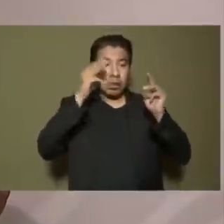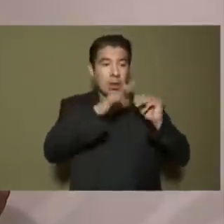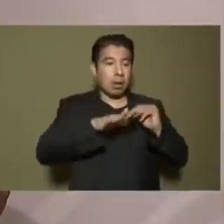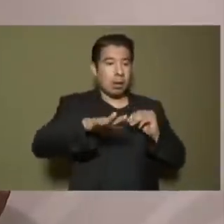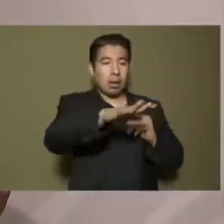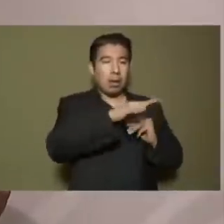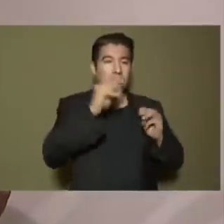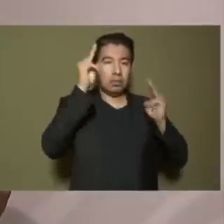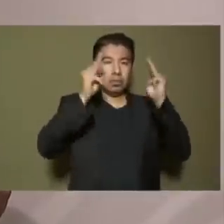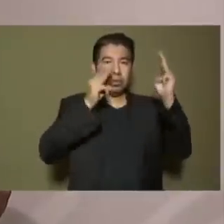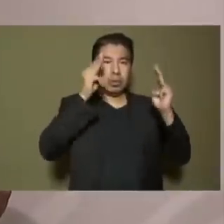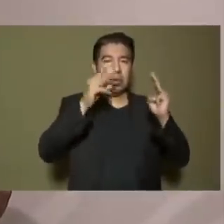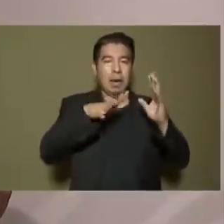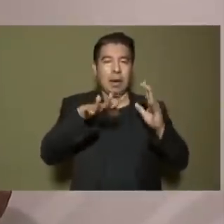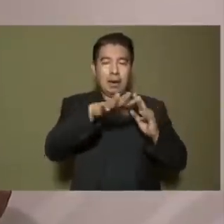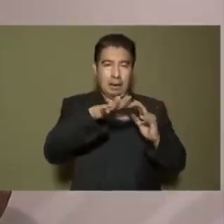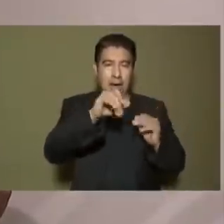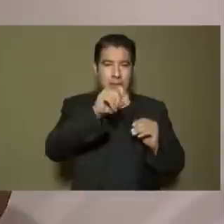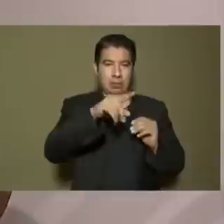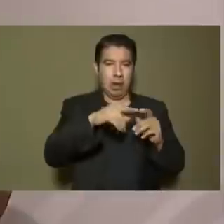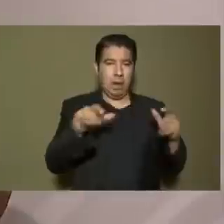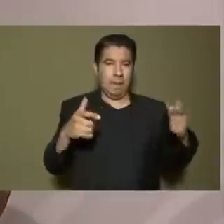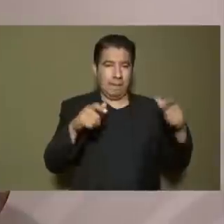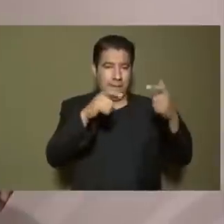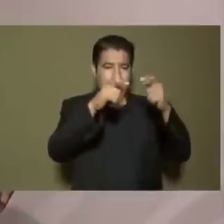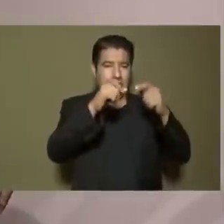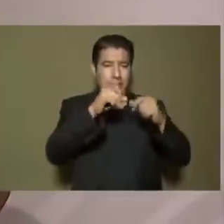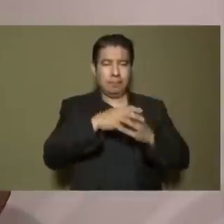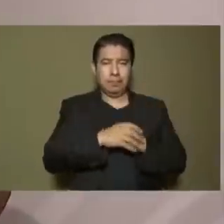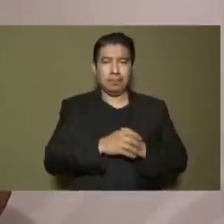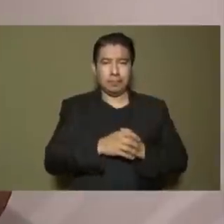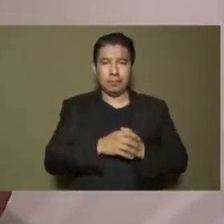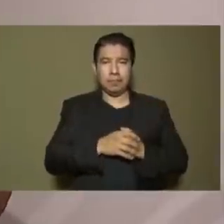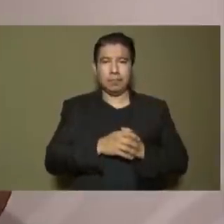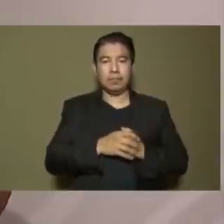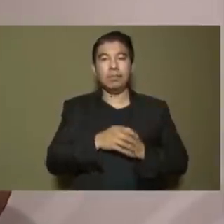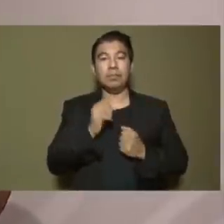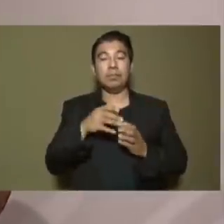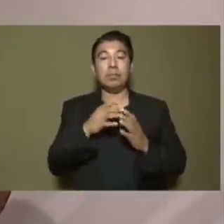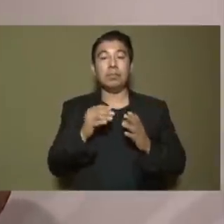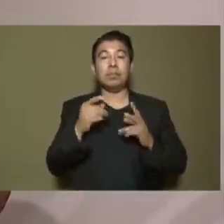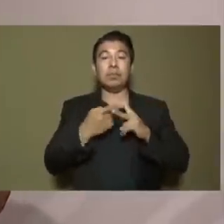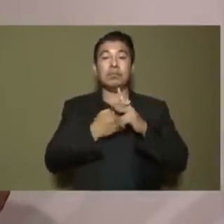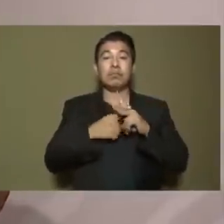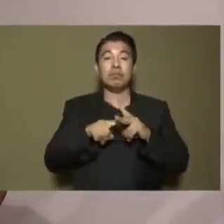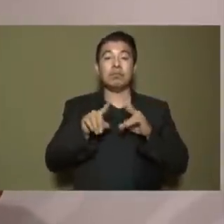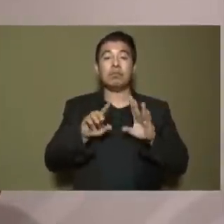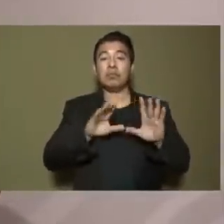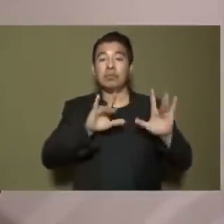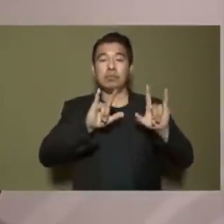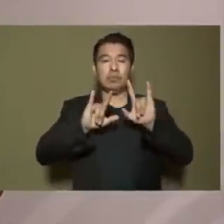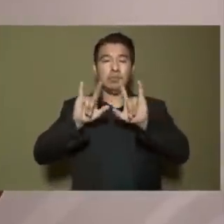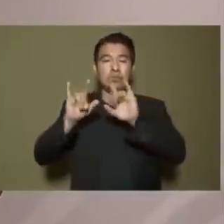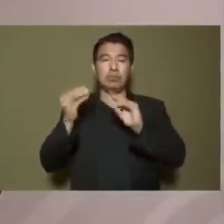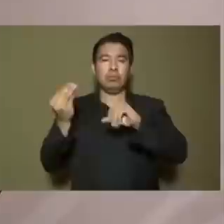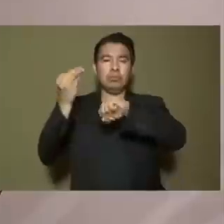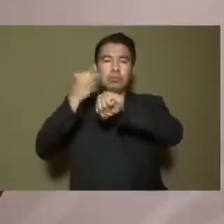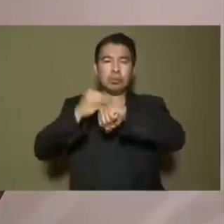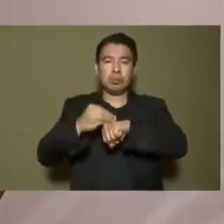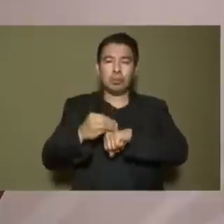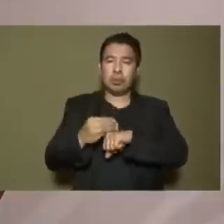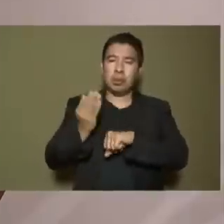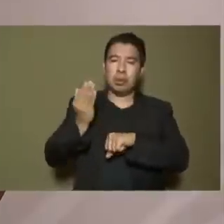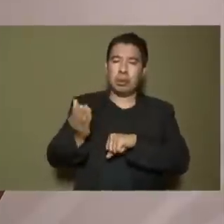zona arqueológica, lo montó el maestro Carlos